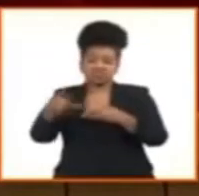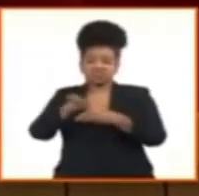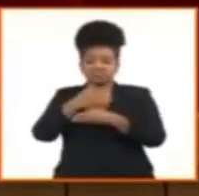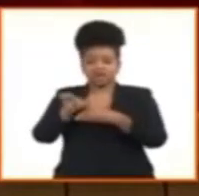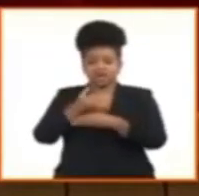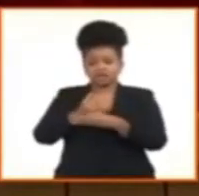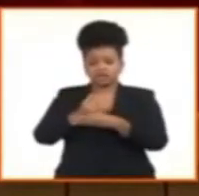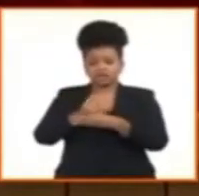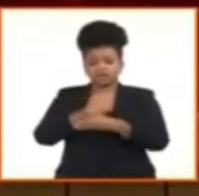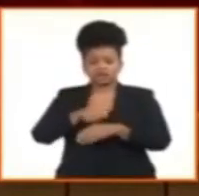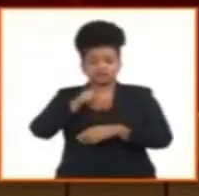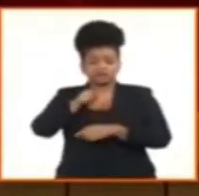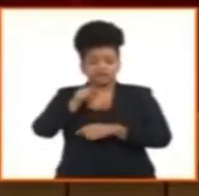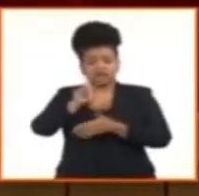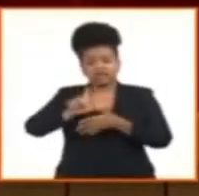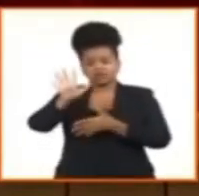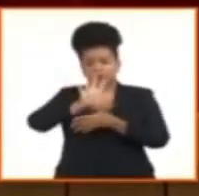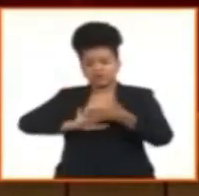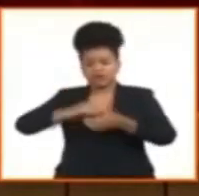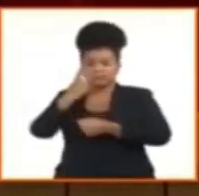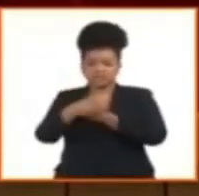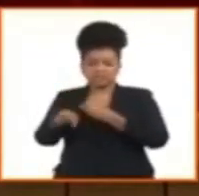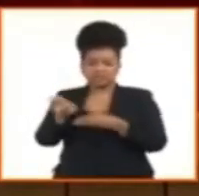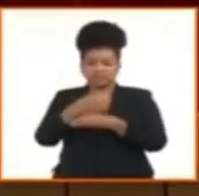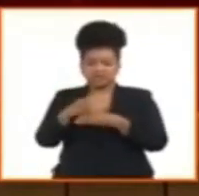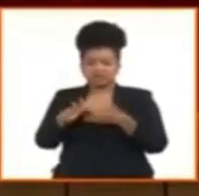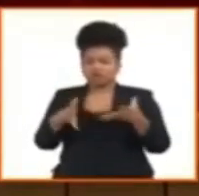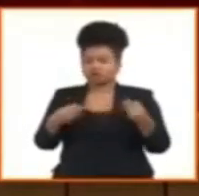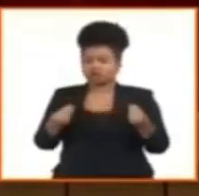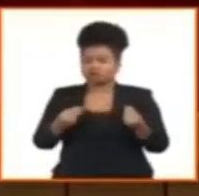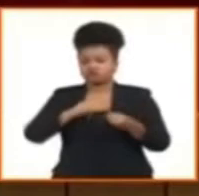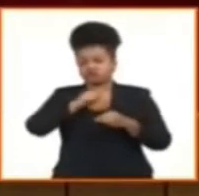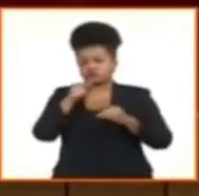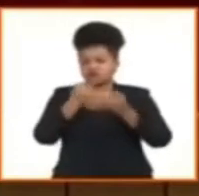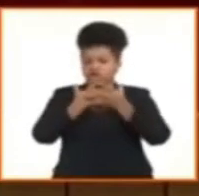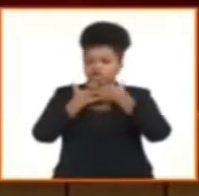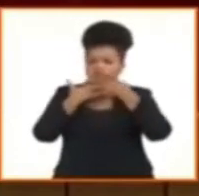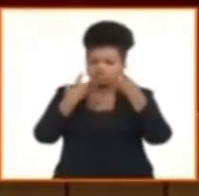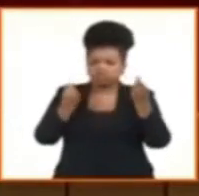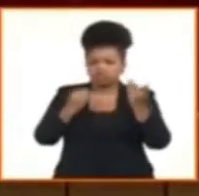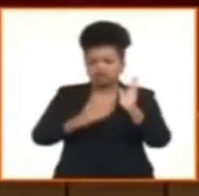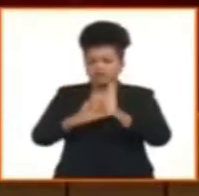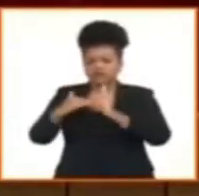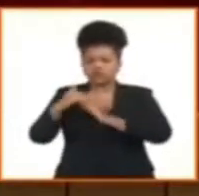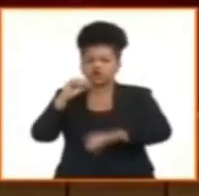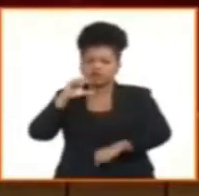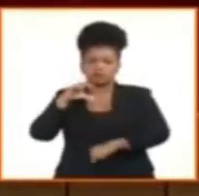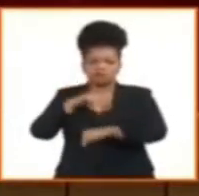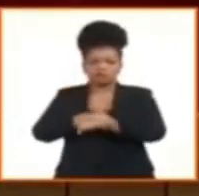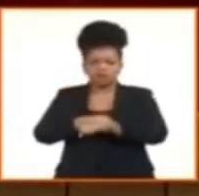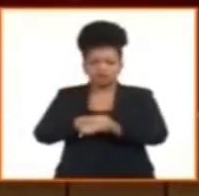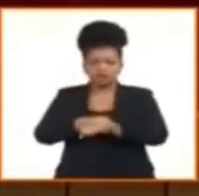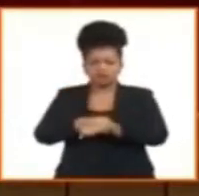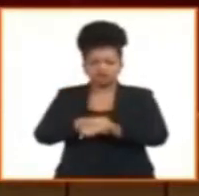dictaduras latinoamericanas, que dejaron decenas de miles de desaparecidos, millones de exiliados y más de una década